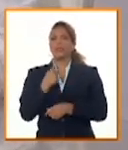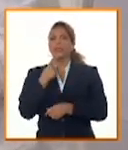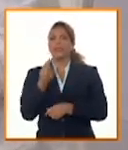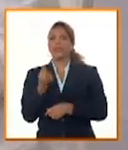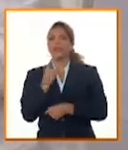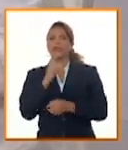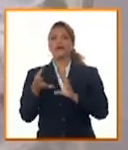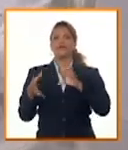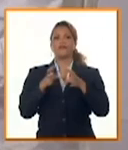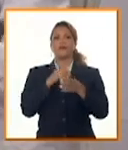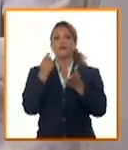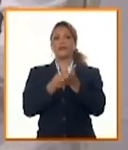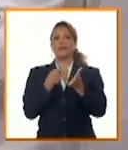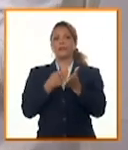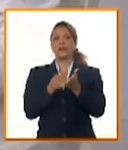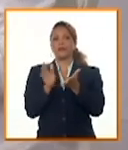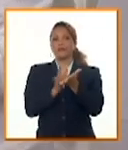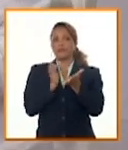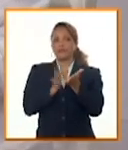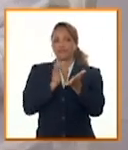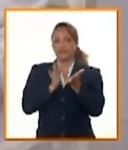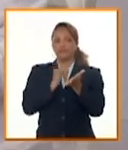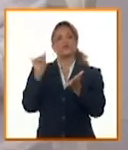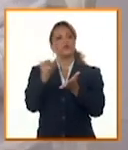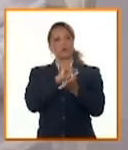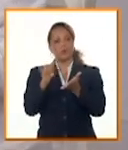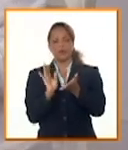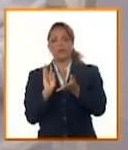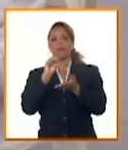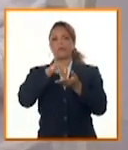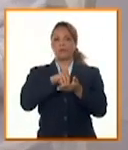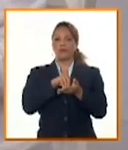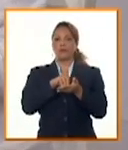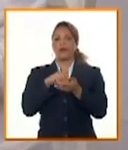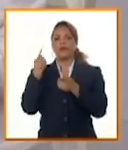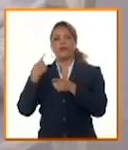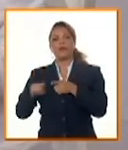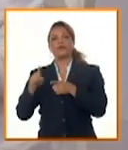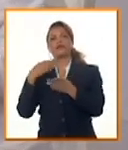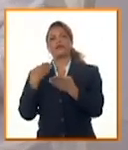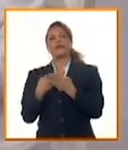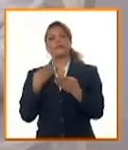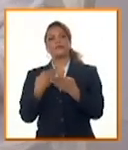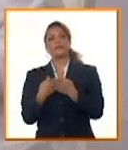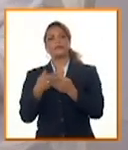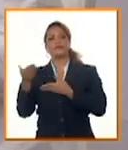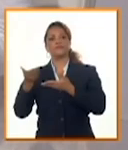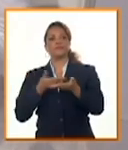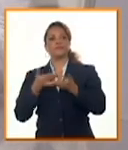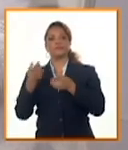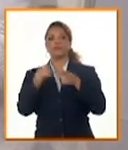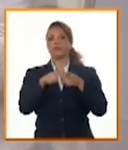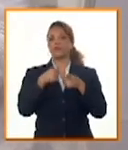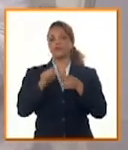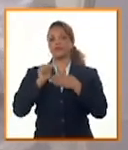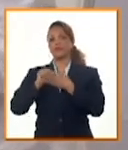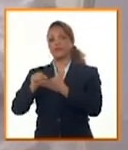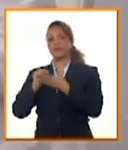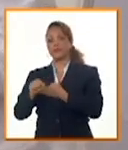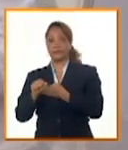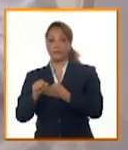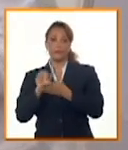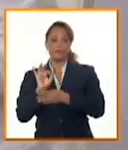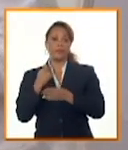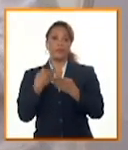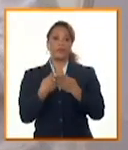a través de la bolsa mi transfer eso también es bancarización hay otras entidades que comer productos y servicios como son empresas